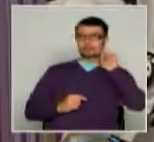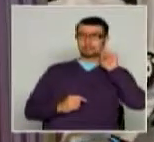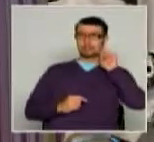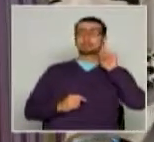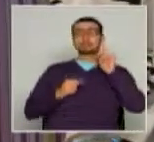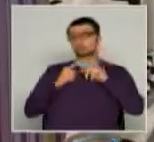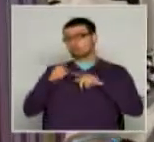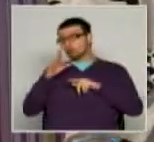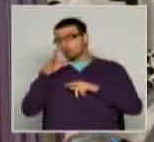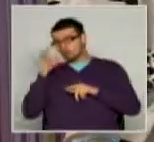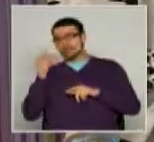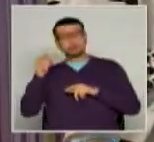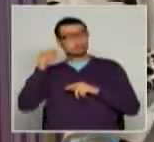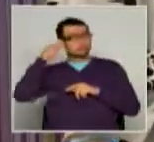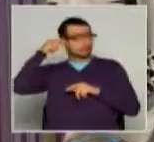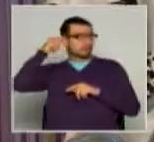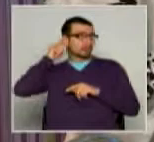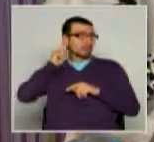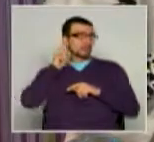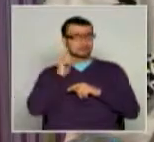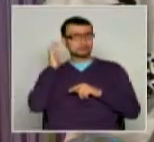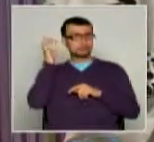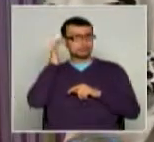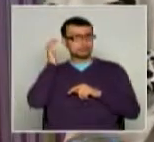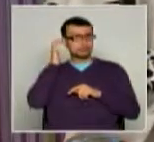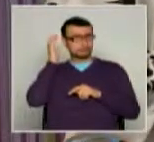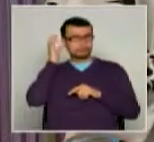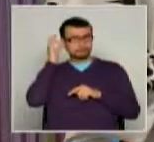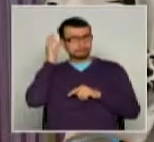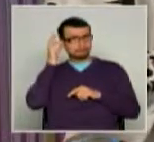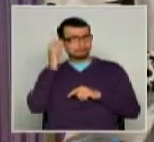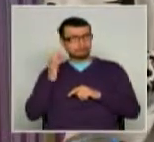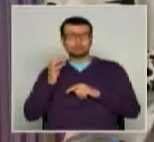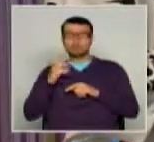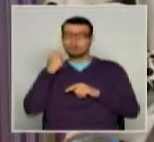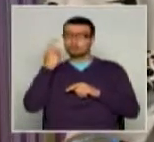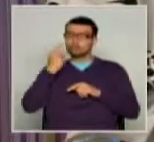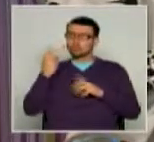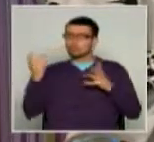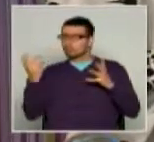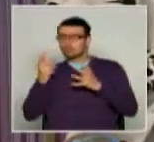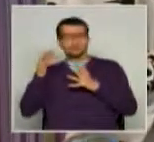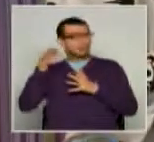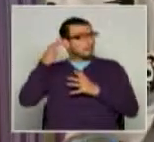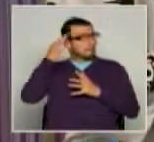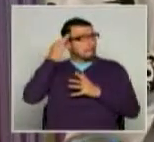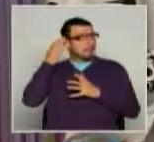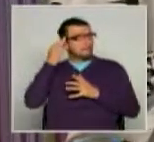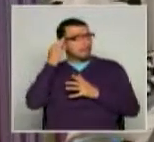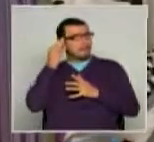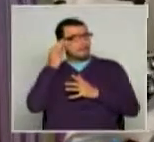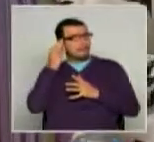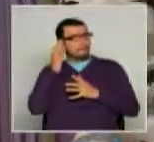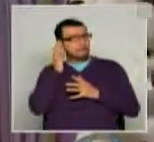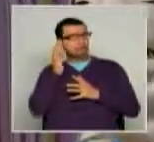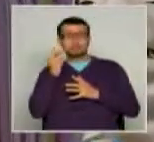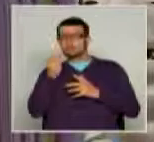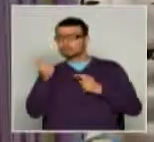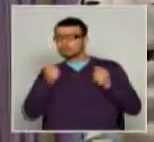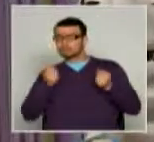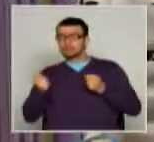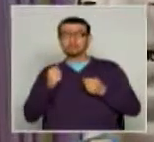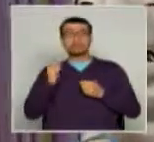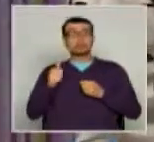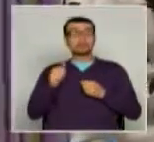oreja derecha. Entonces vamos a ubicar unos puntos de interferencia sobre la oreja derecha de José. José nos va a